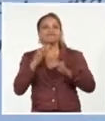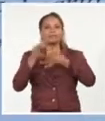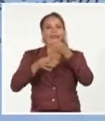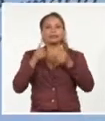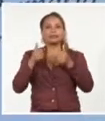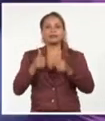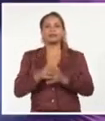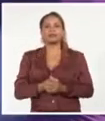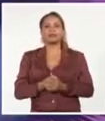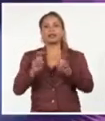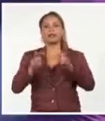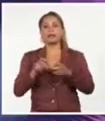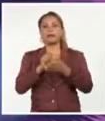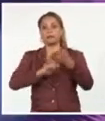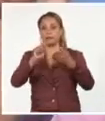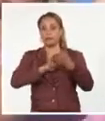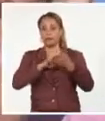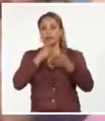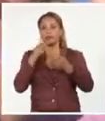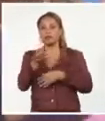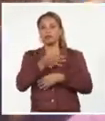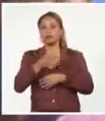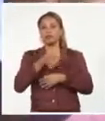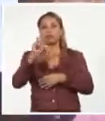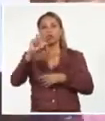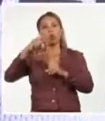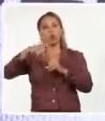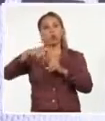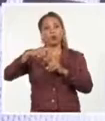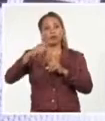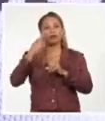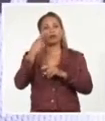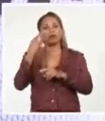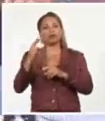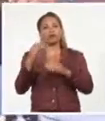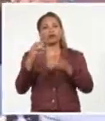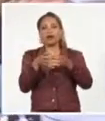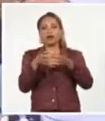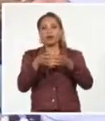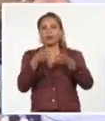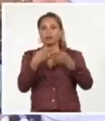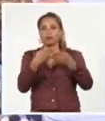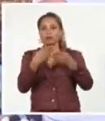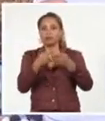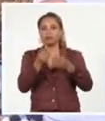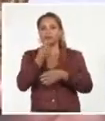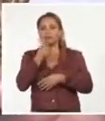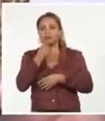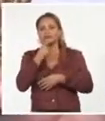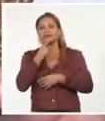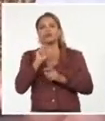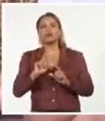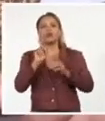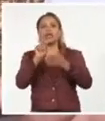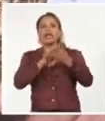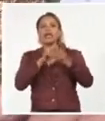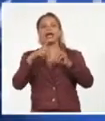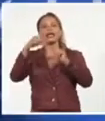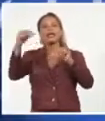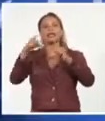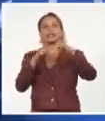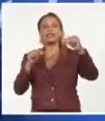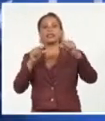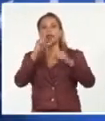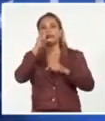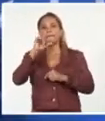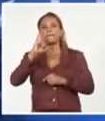Asamblea del Poder Popular del municipio de Cueto reconoció al grupo empresarial BioCuba Pharma con la estrella de Virán, máxima